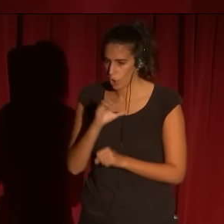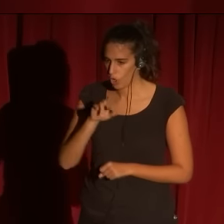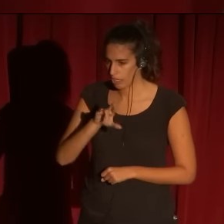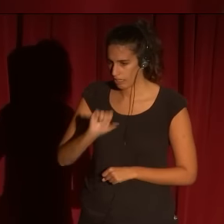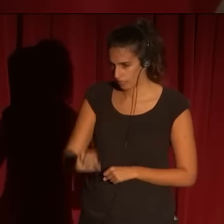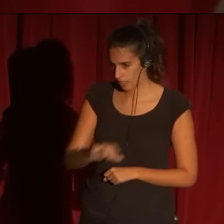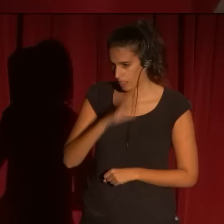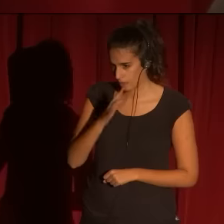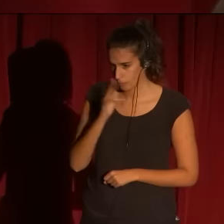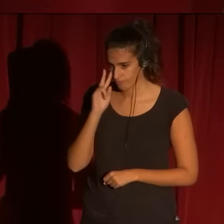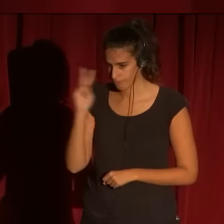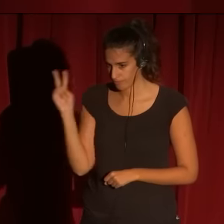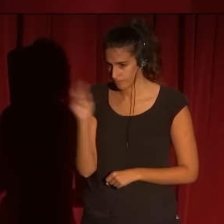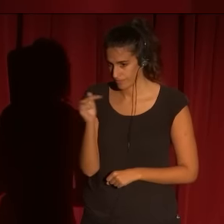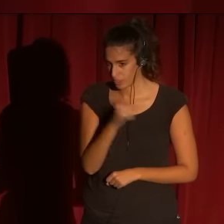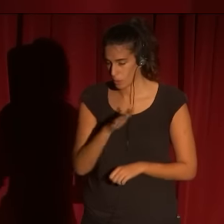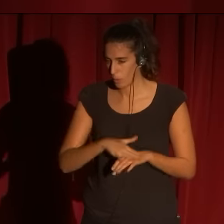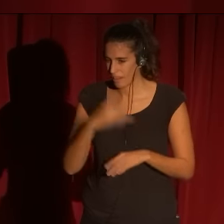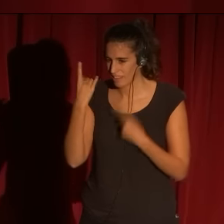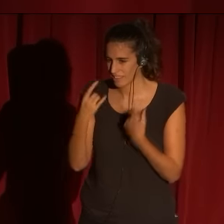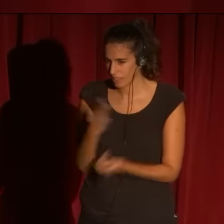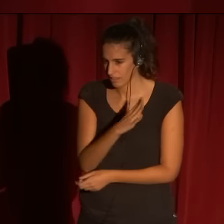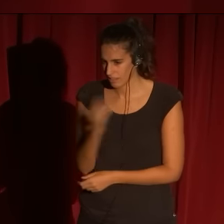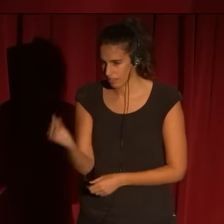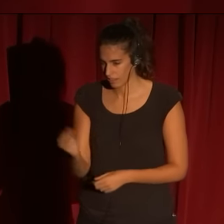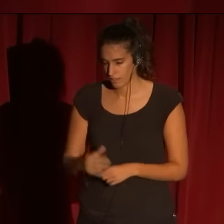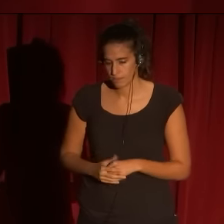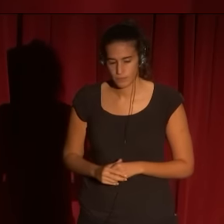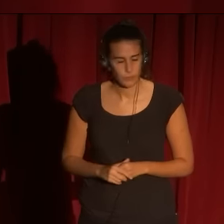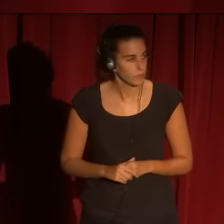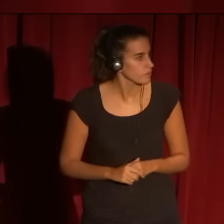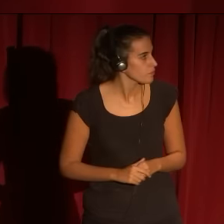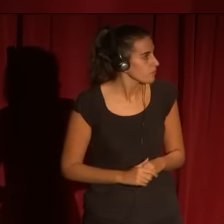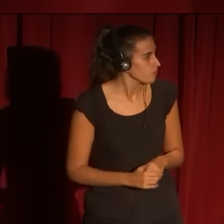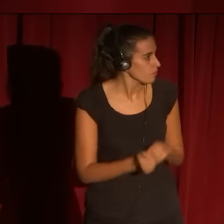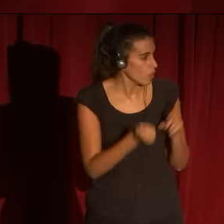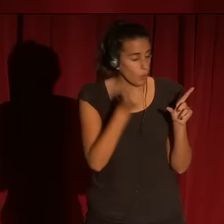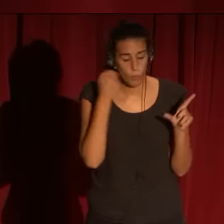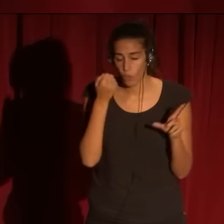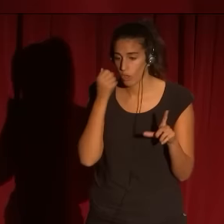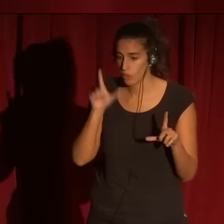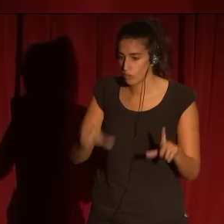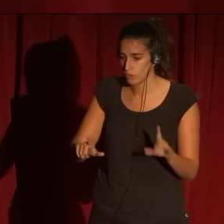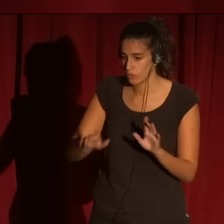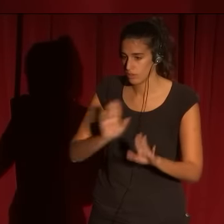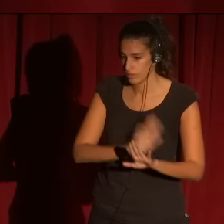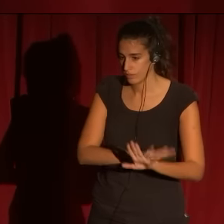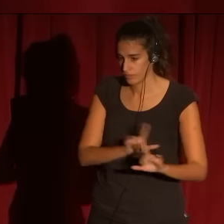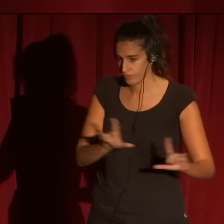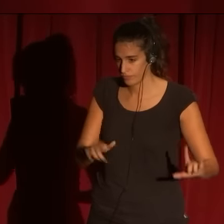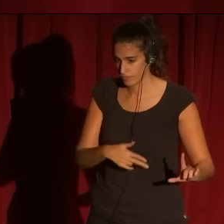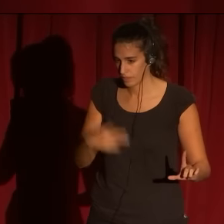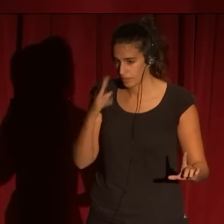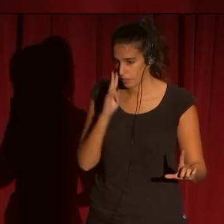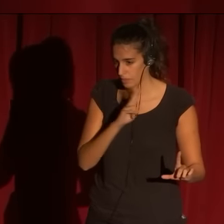e fijar nuestra vista en esto para intentar comprenderla no este bodegón que veis aquí de rubens a la izquierda que está en el Prado que en el que